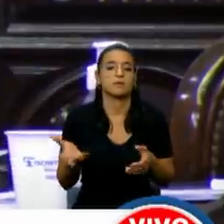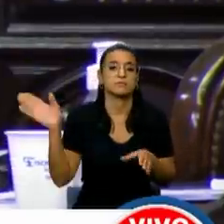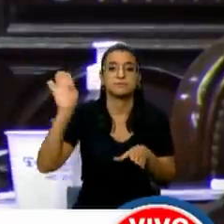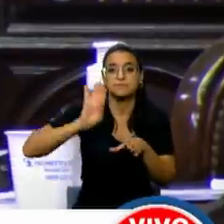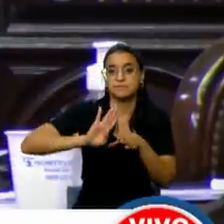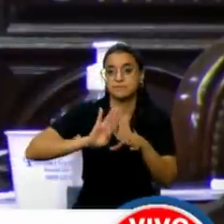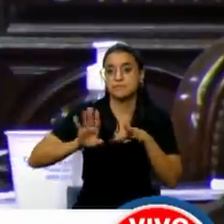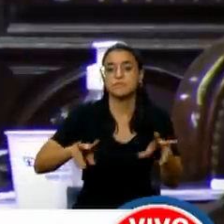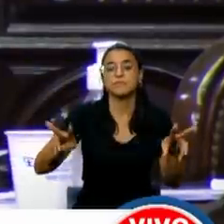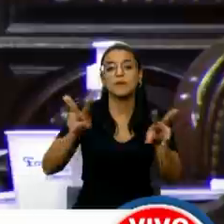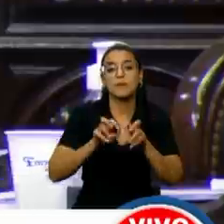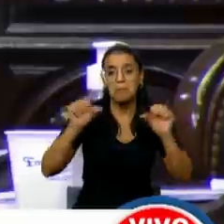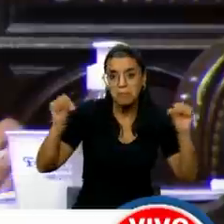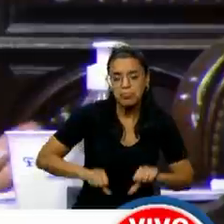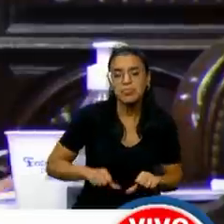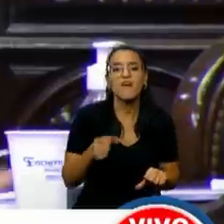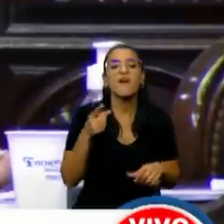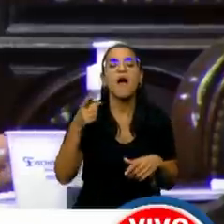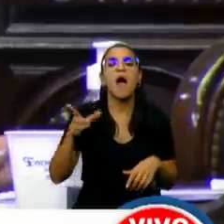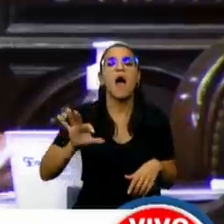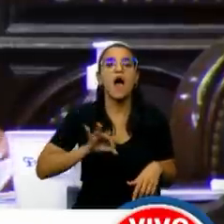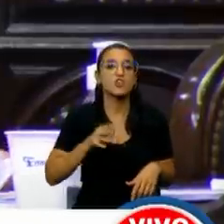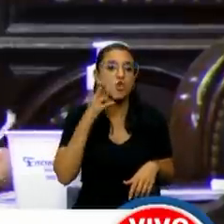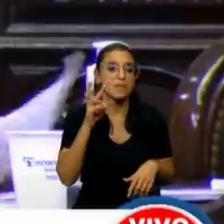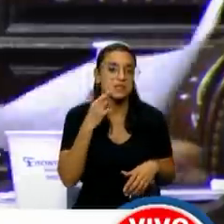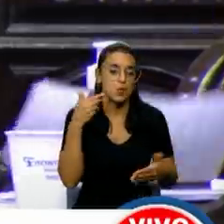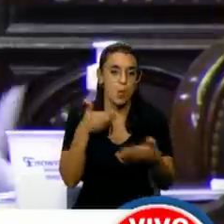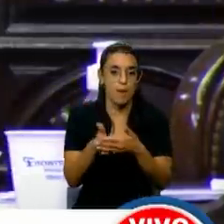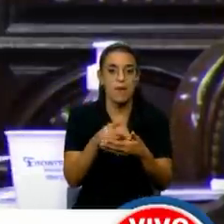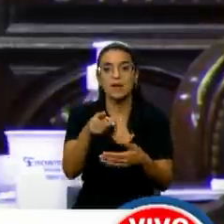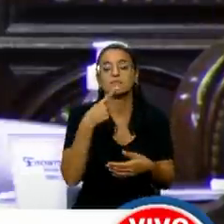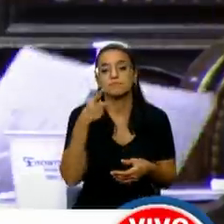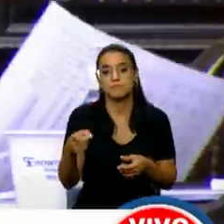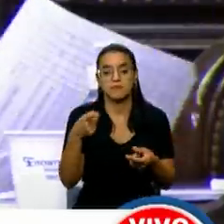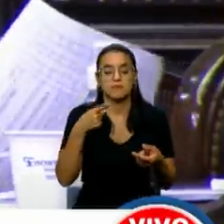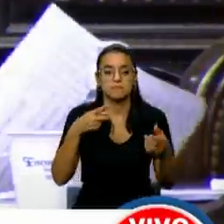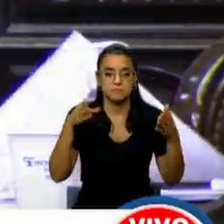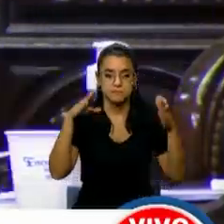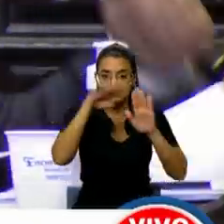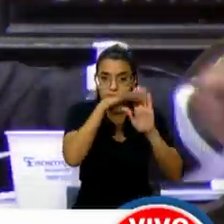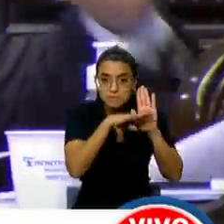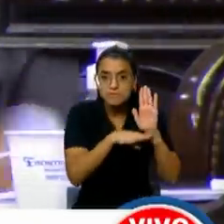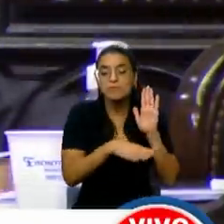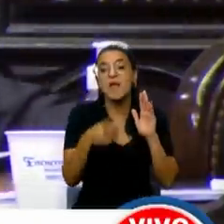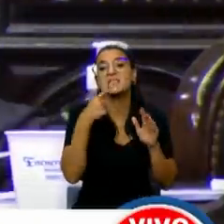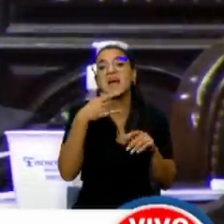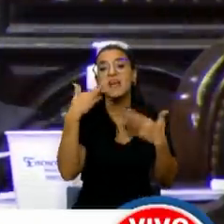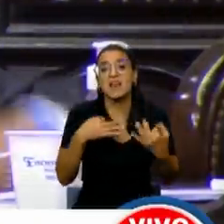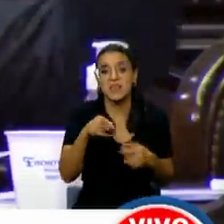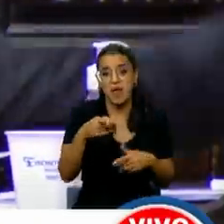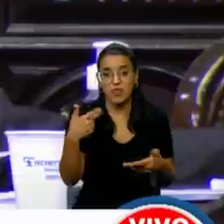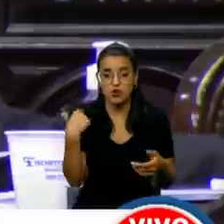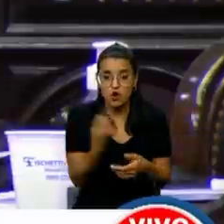fines del año 2019 esas son condiciones objetivas y esa es la realidad que nos